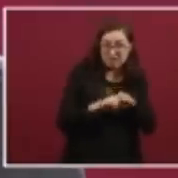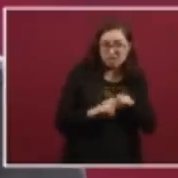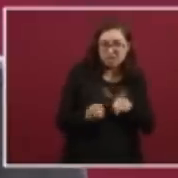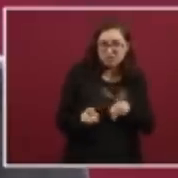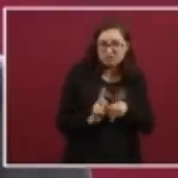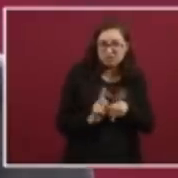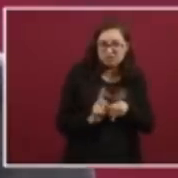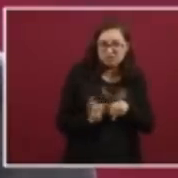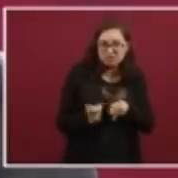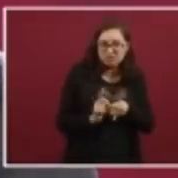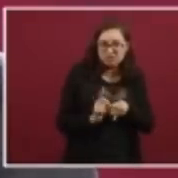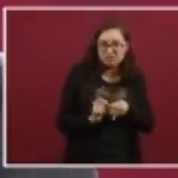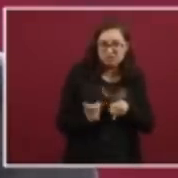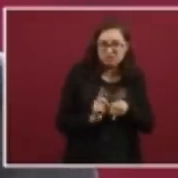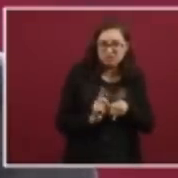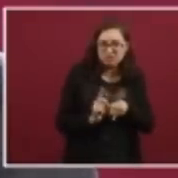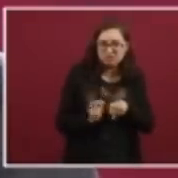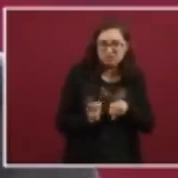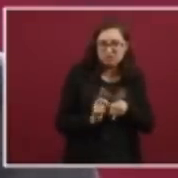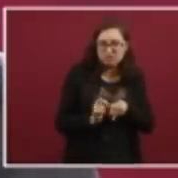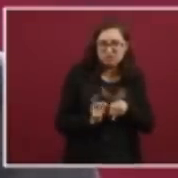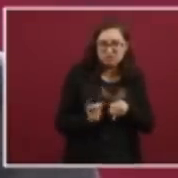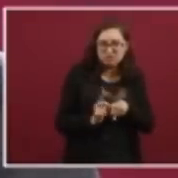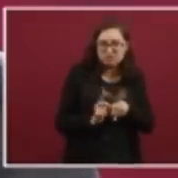todos los días.